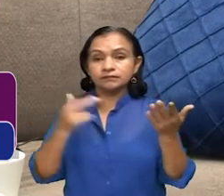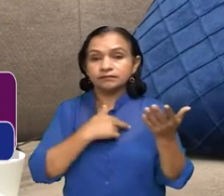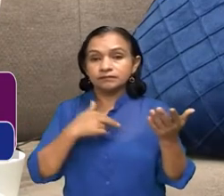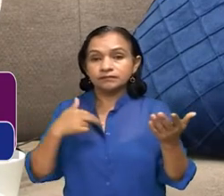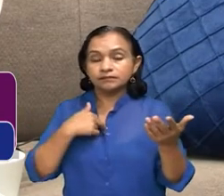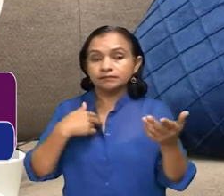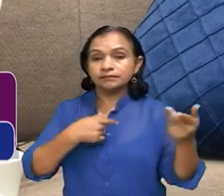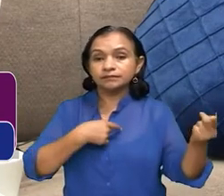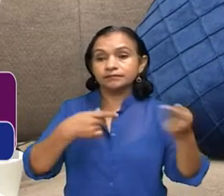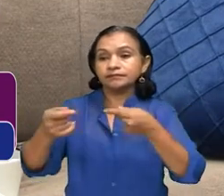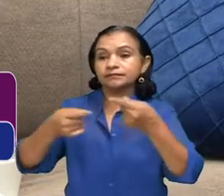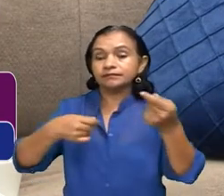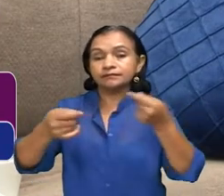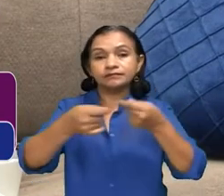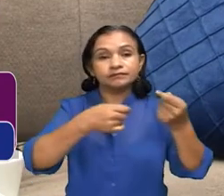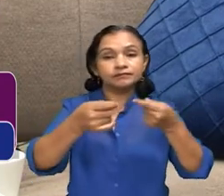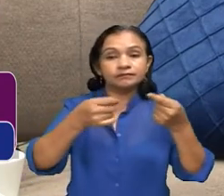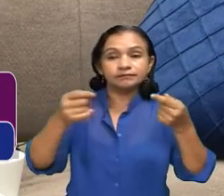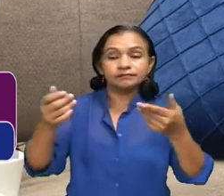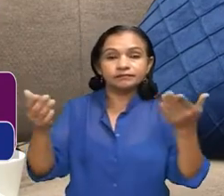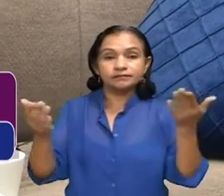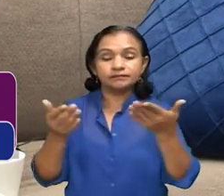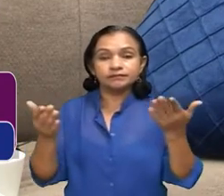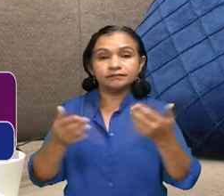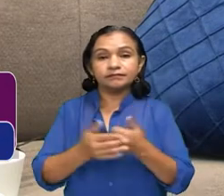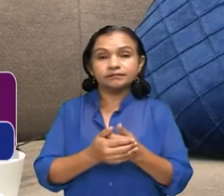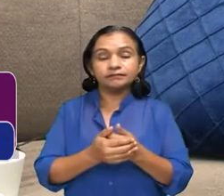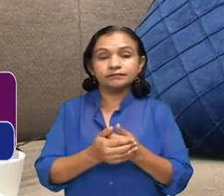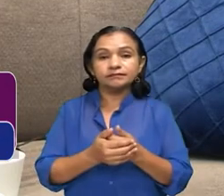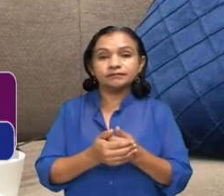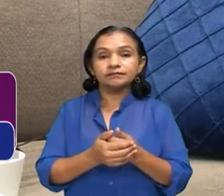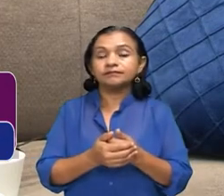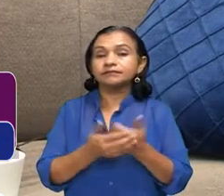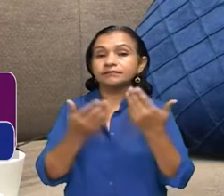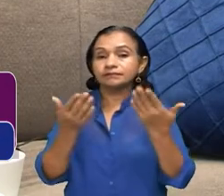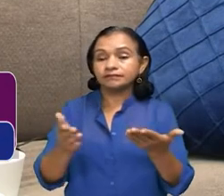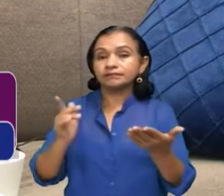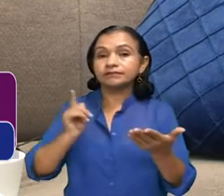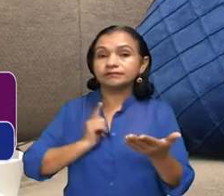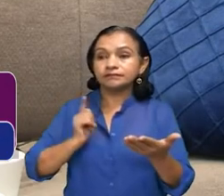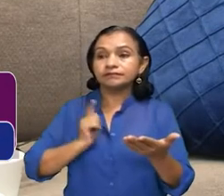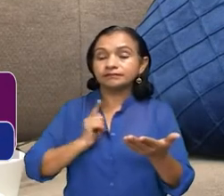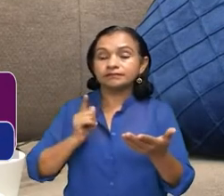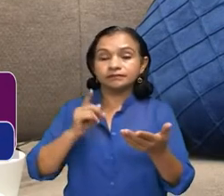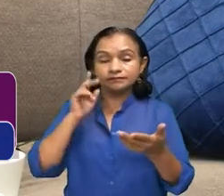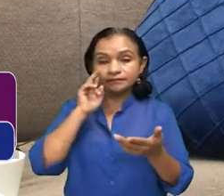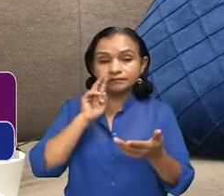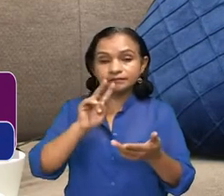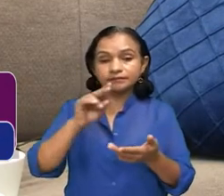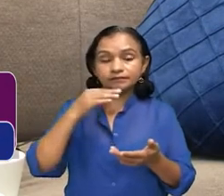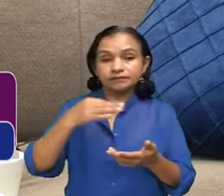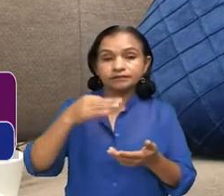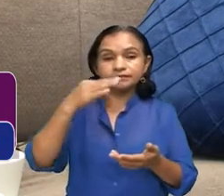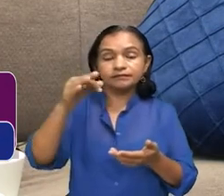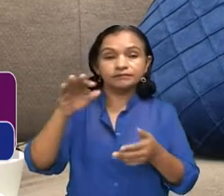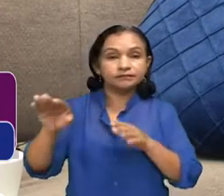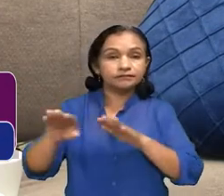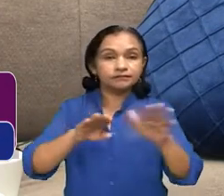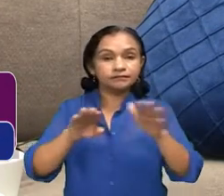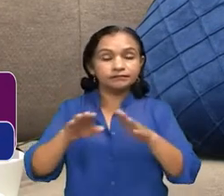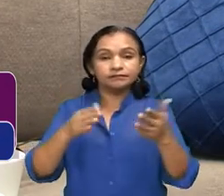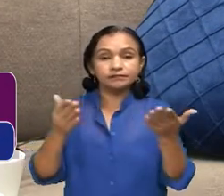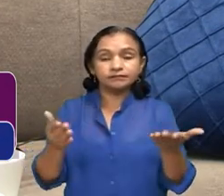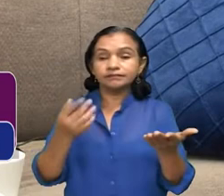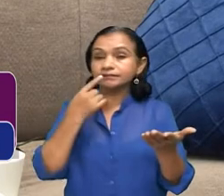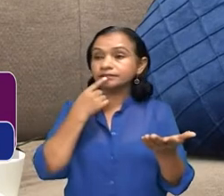hacemos negocios con estas plataformas a través de ellas y tenemos que irnos proyectando y no nos podemos quedar atrás. Dicen de